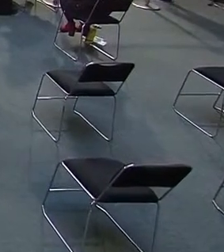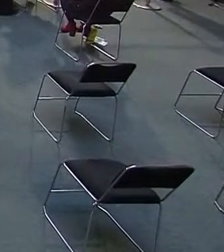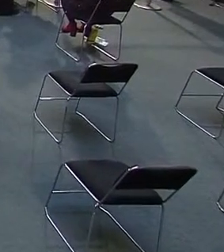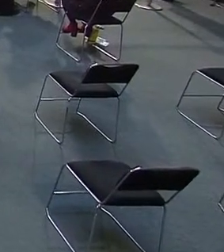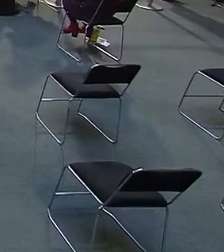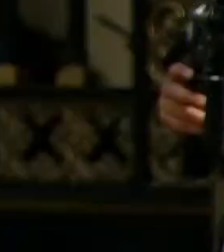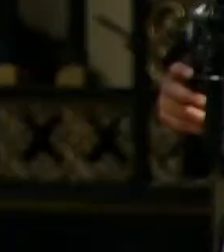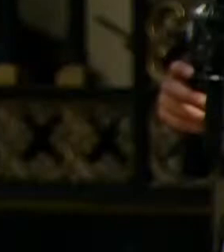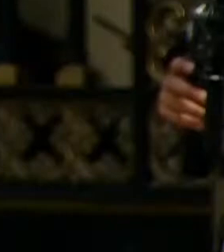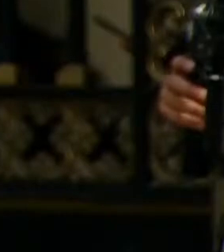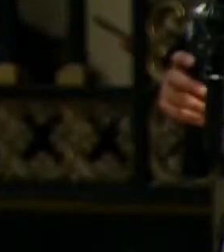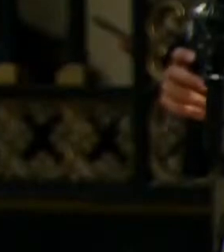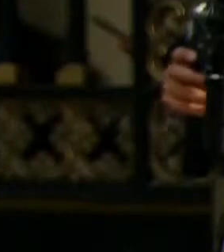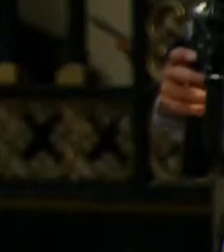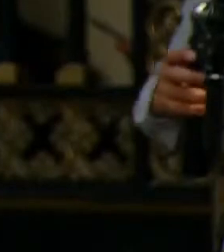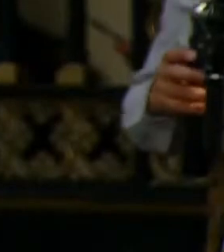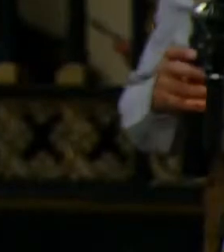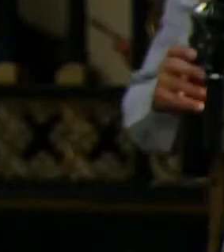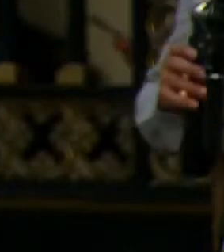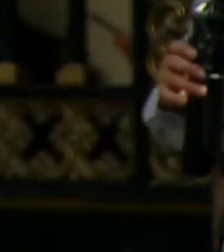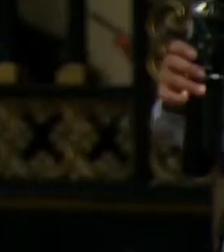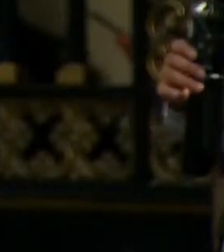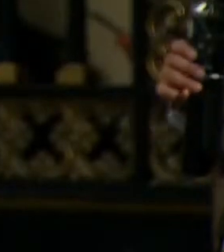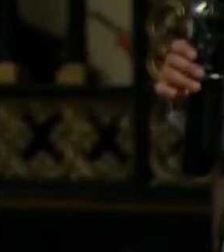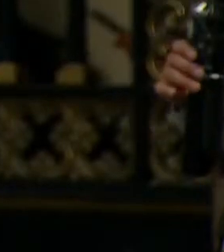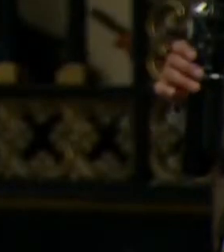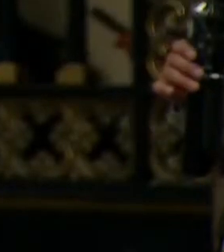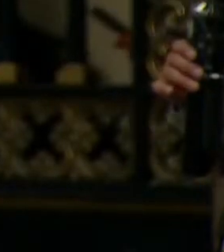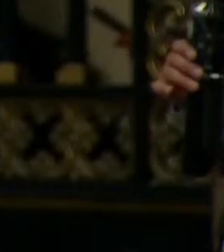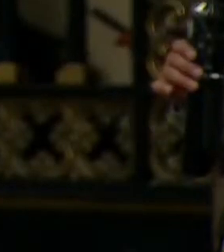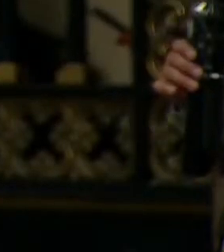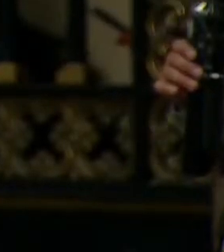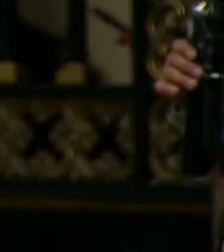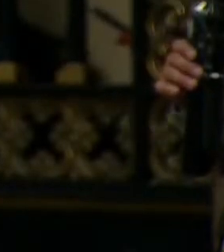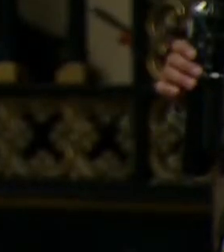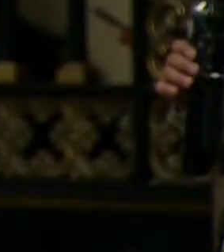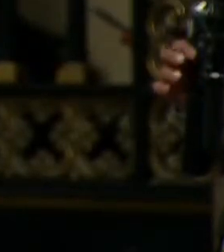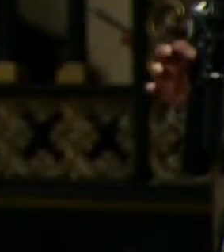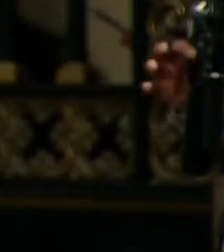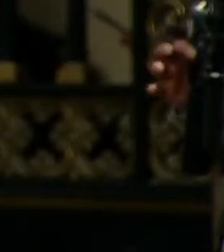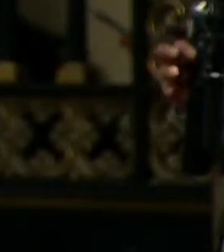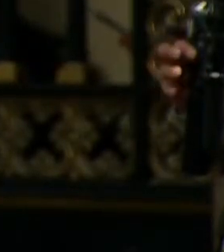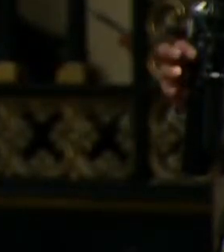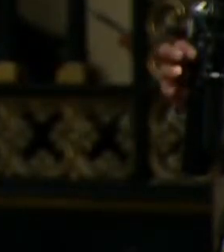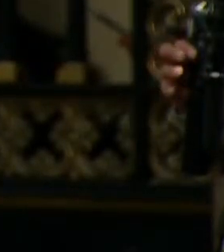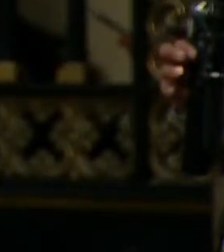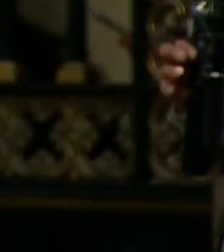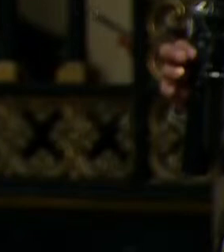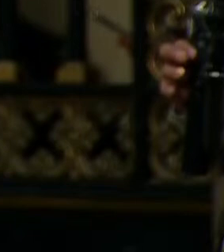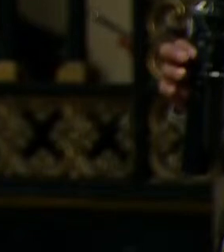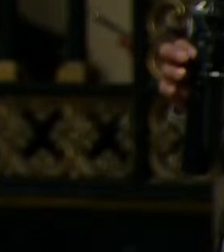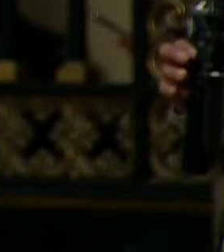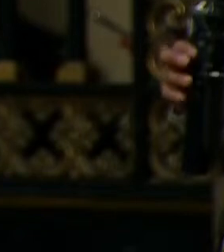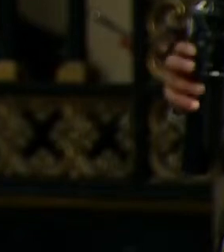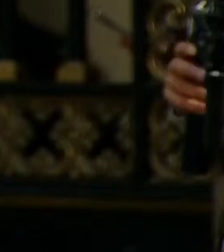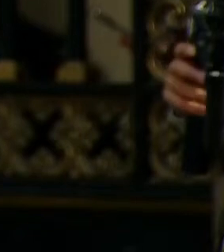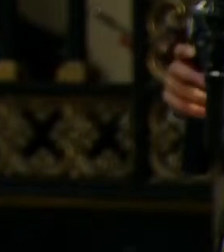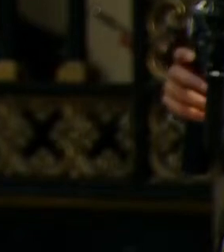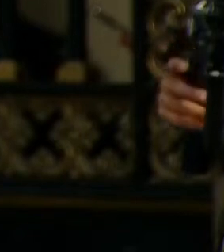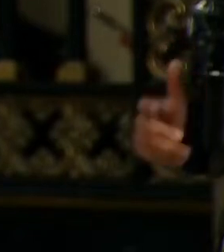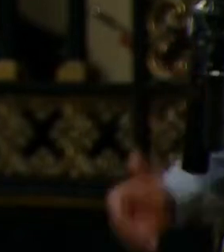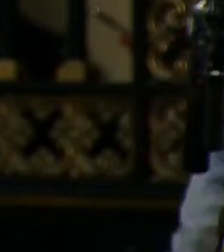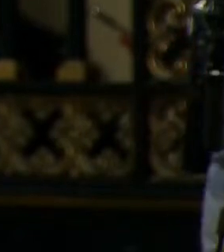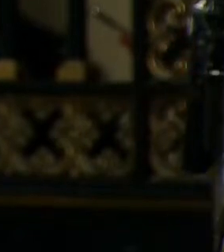del presidente Biden por el hecho de las deportaciones. El mismo presidente decía que México no quiere aceptar